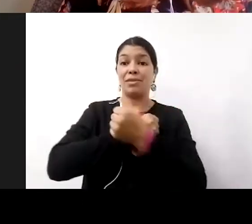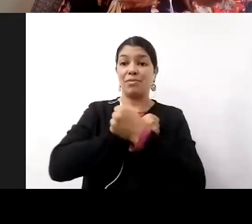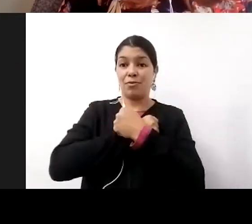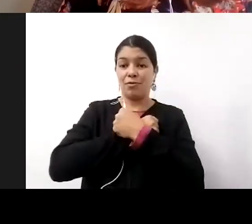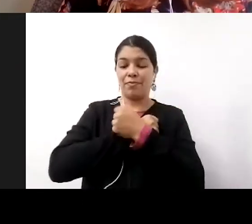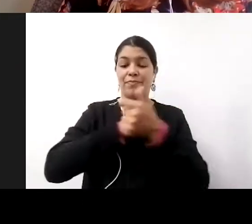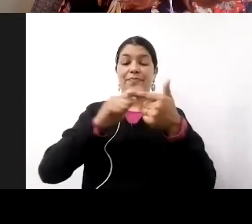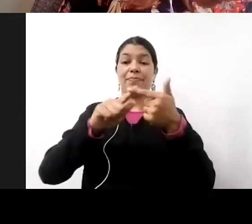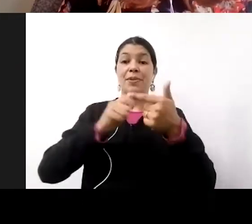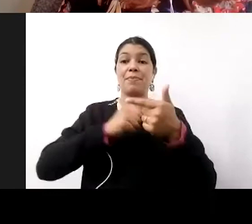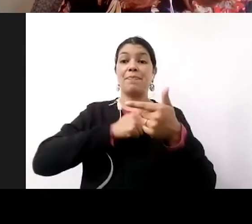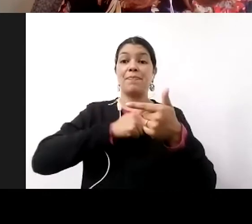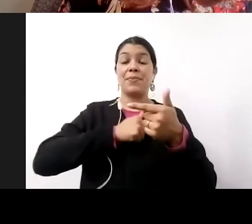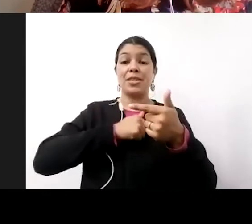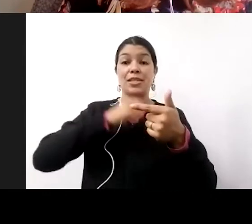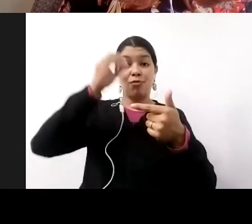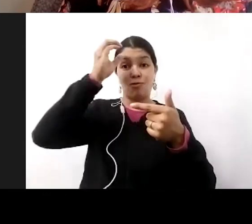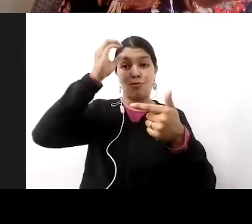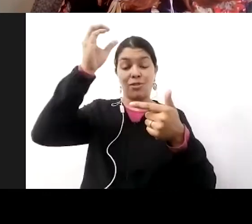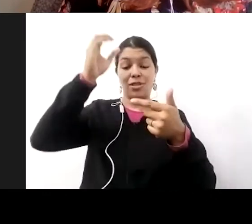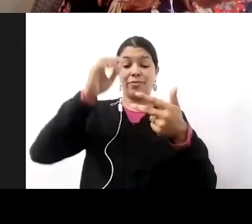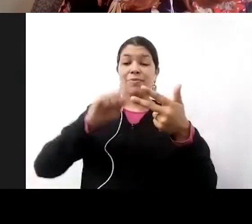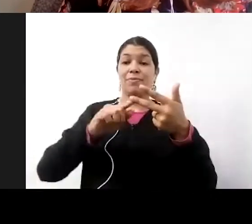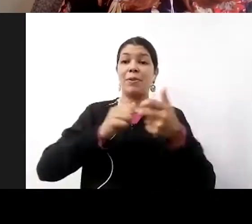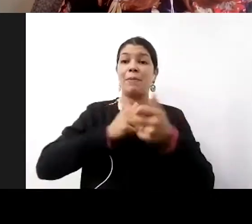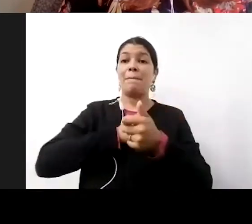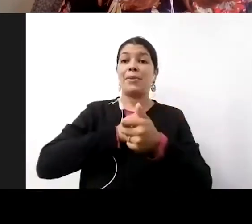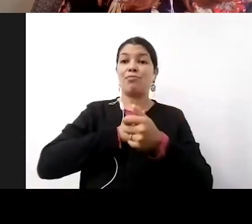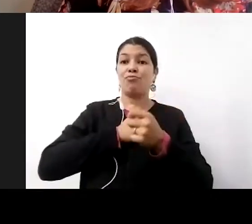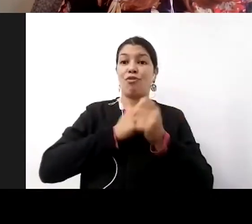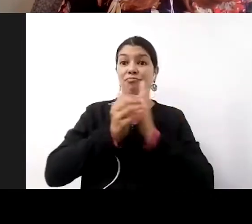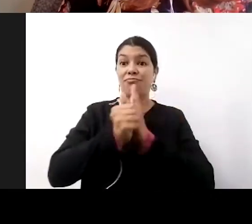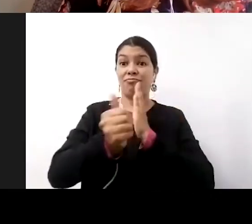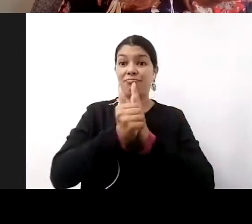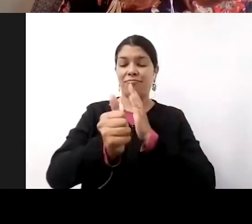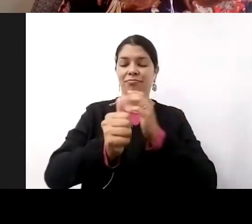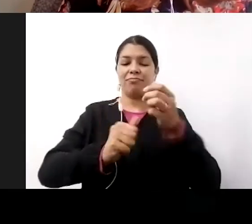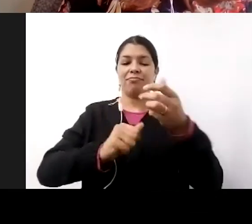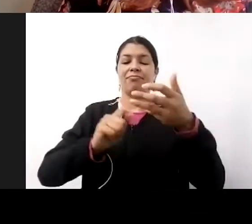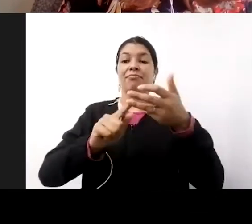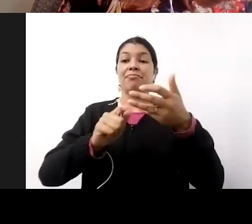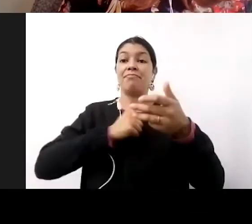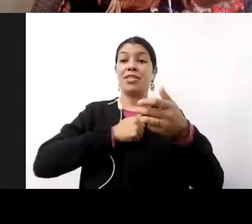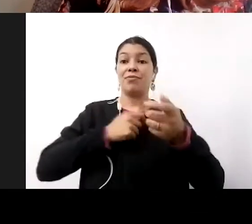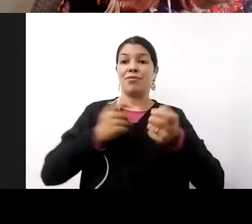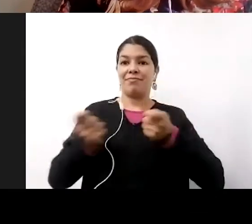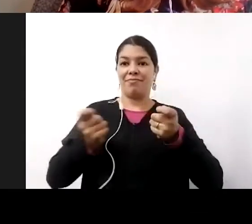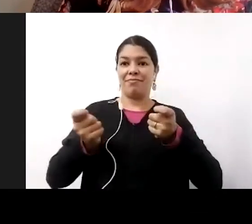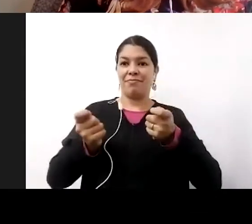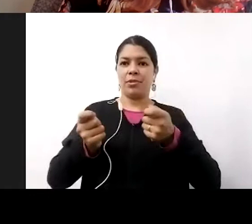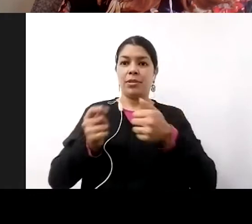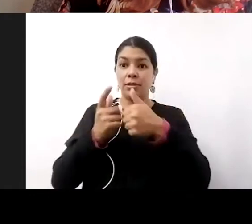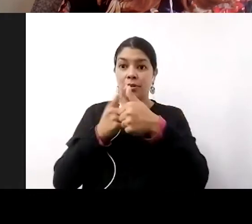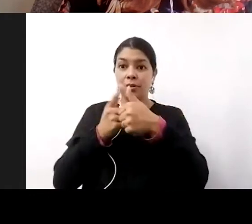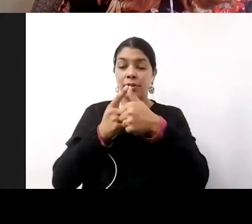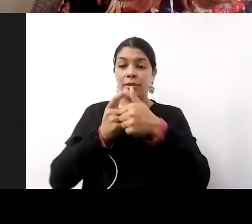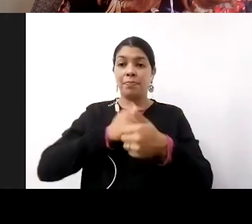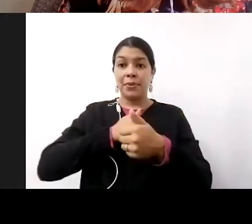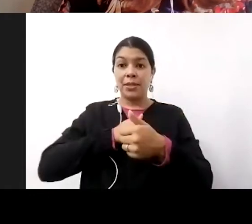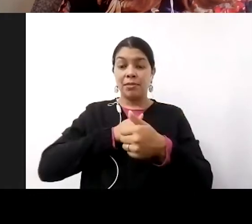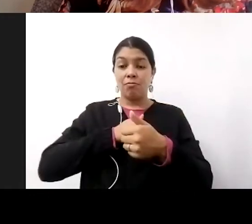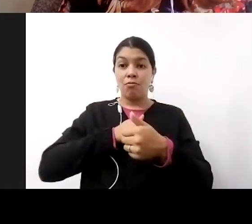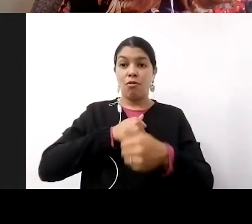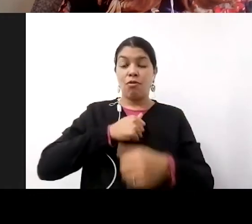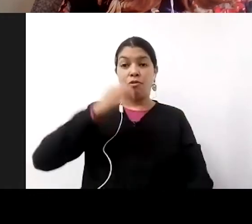autoconcepto, autoeficacia y autorregulación. Para ello vamos a empezar con el primero, que es autoconcepto. Eso es un conjunto